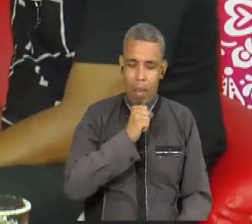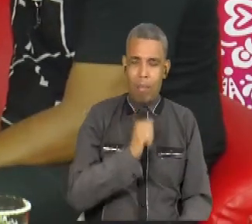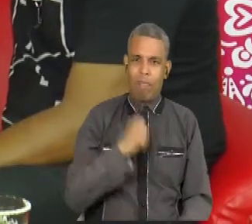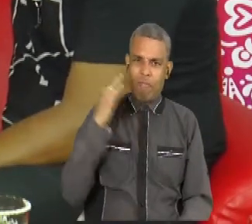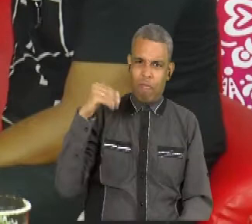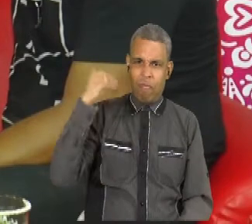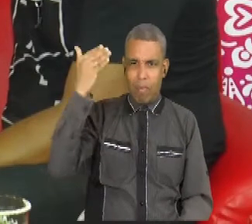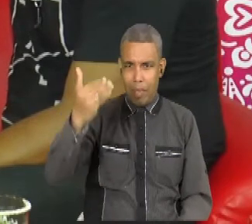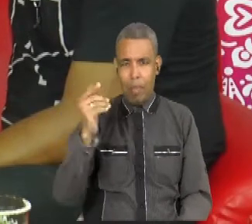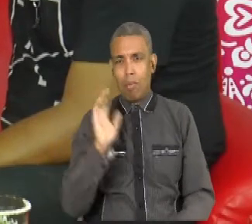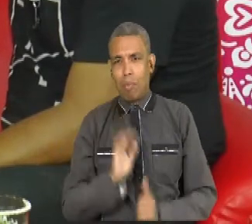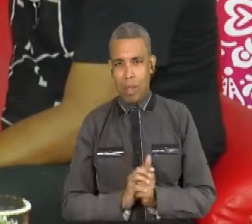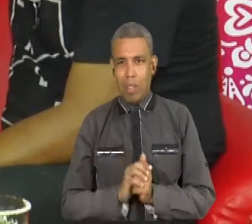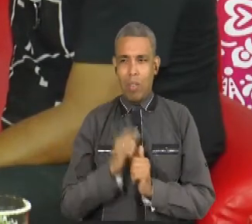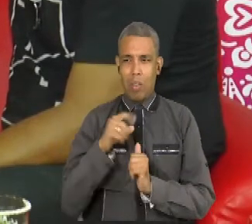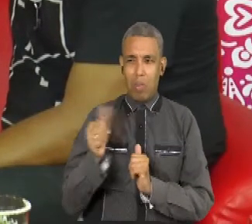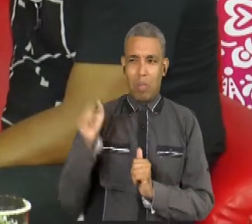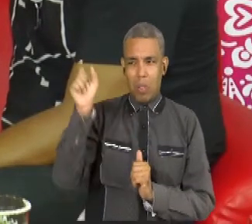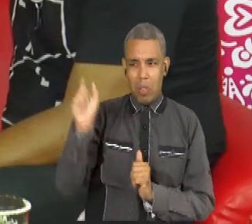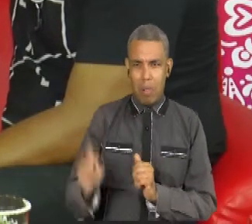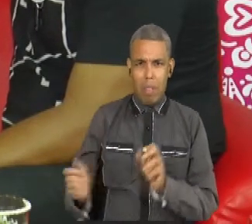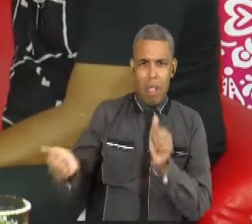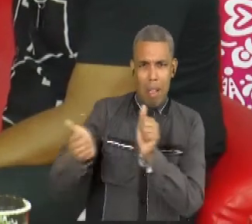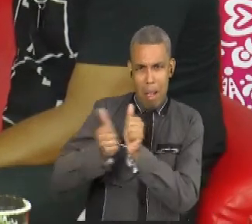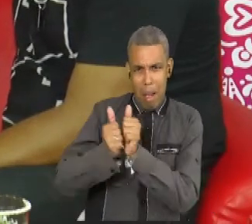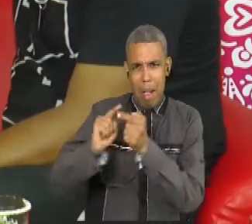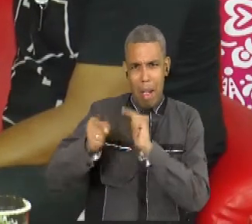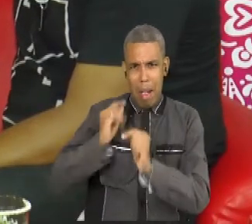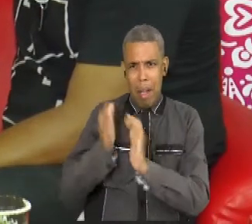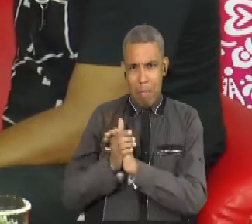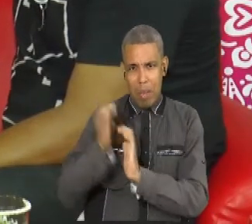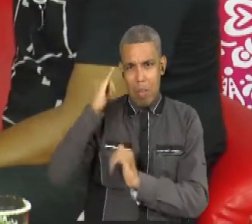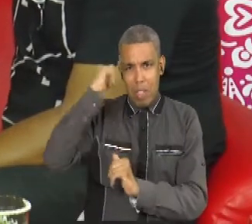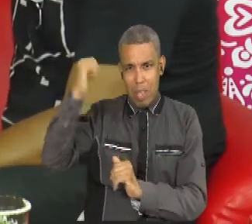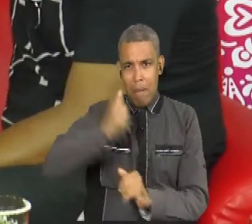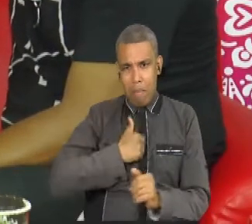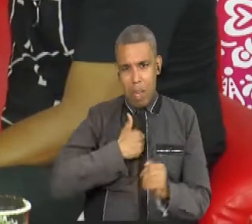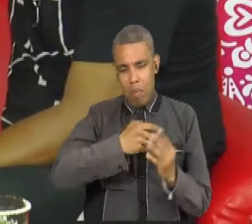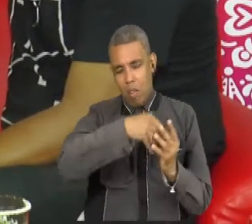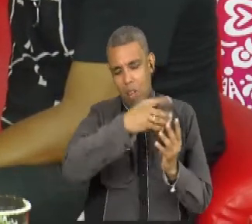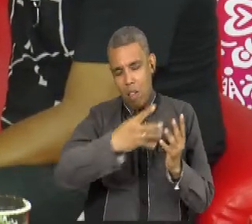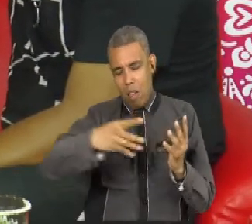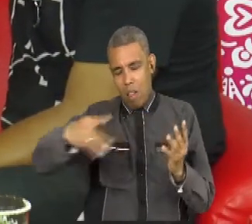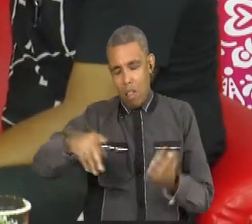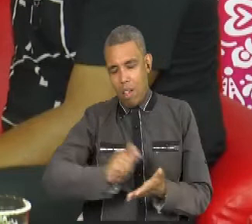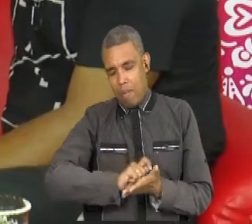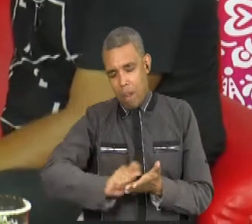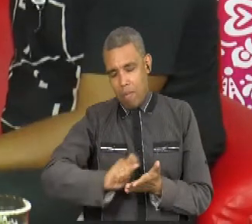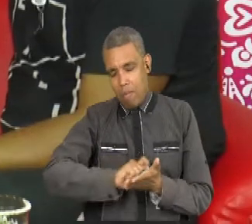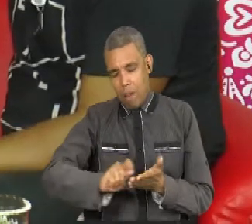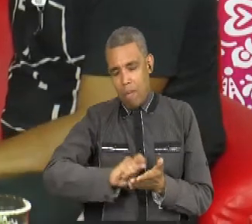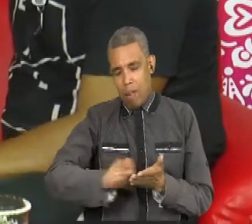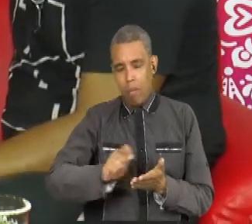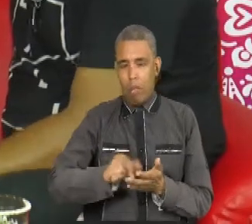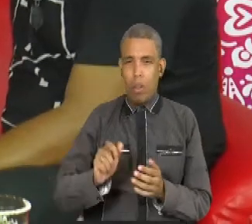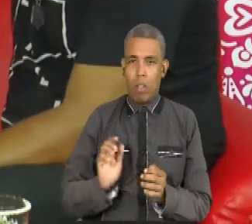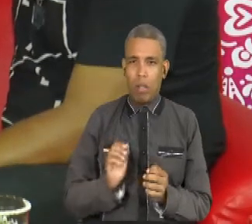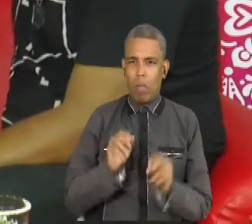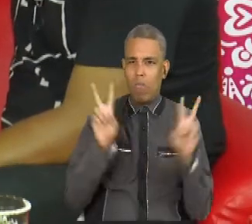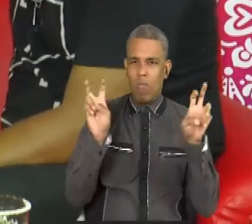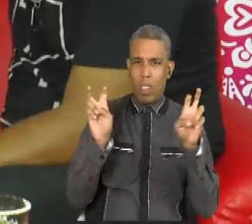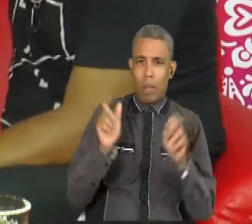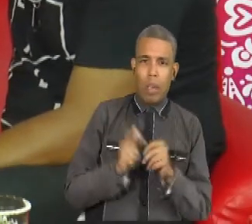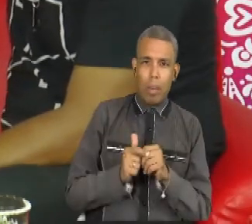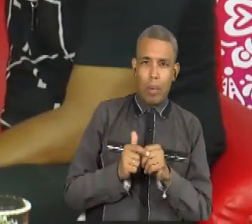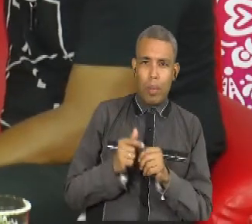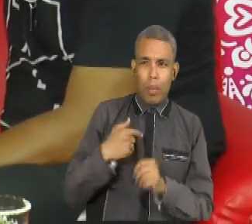de mi autoría. Luego hicimos Lejos de Ti, también de mi autoría. No pasó nada, o sea, no hicimos video ni nada